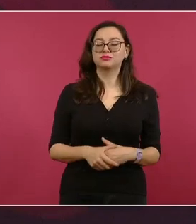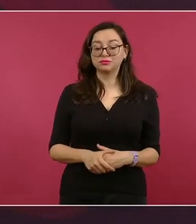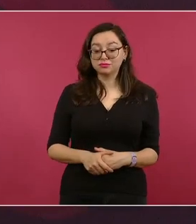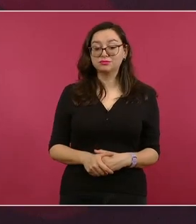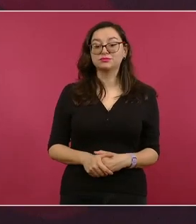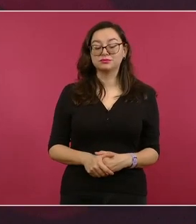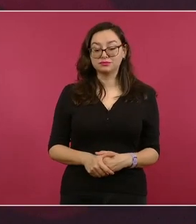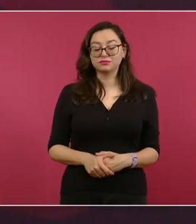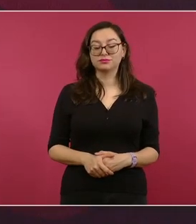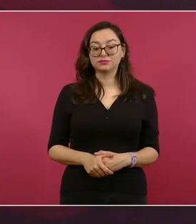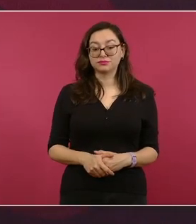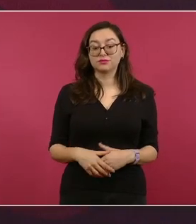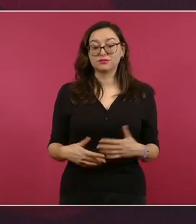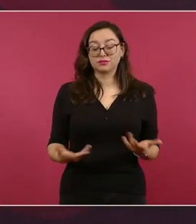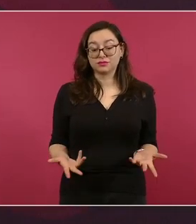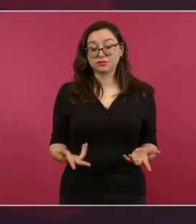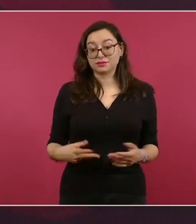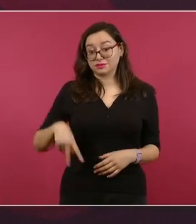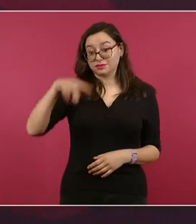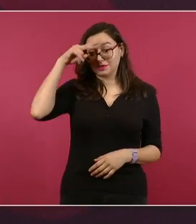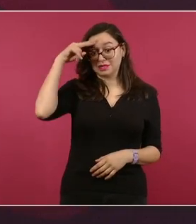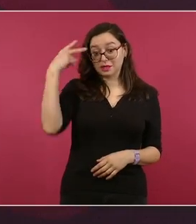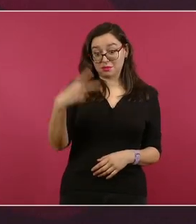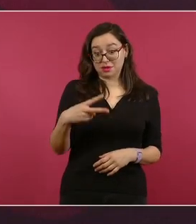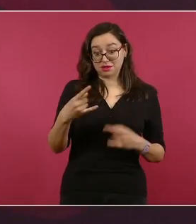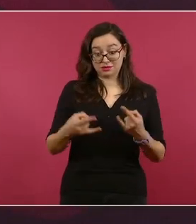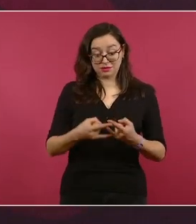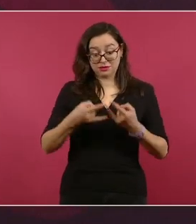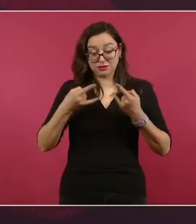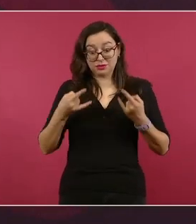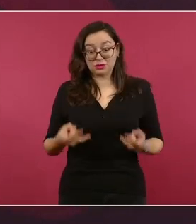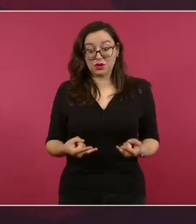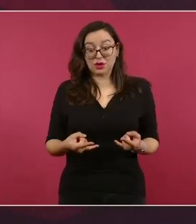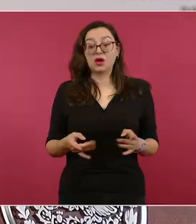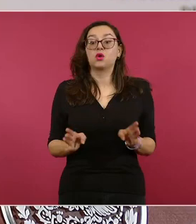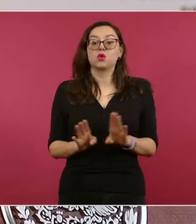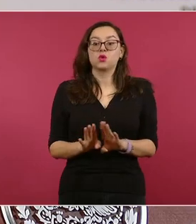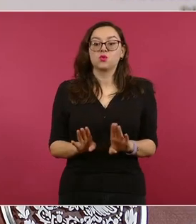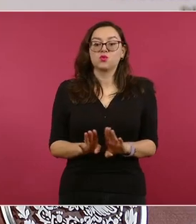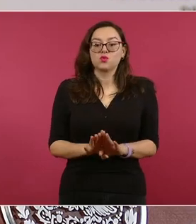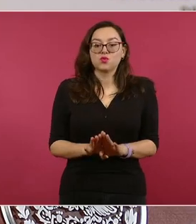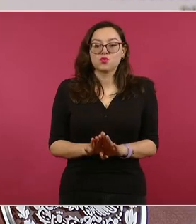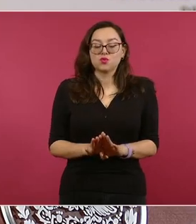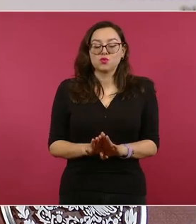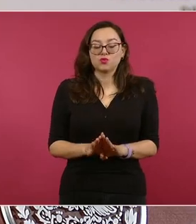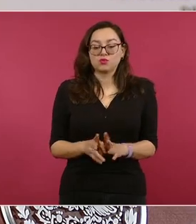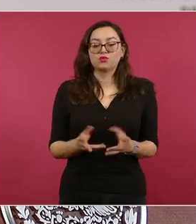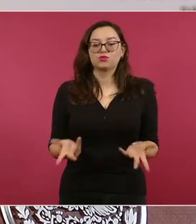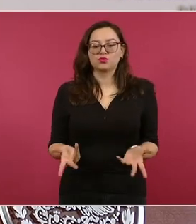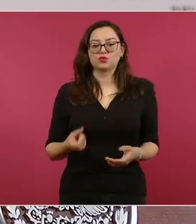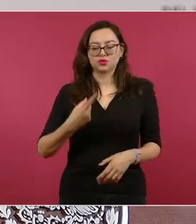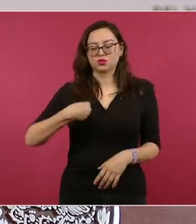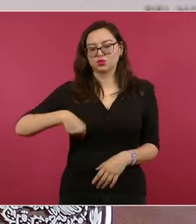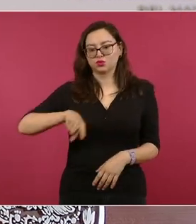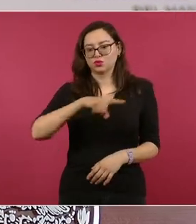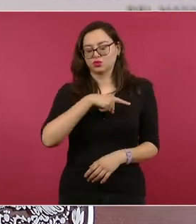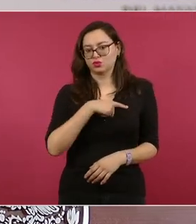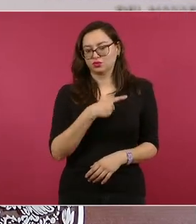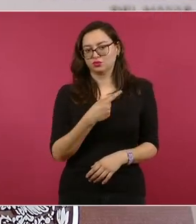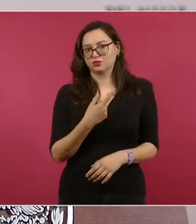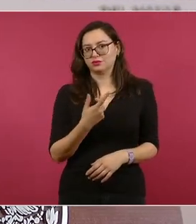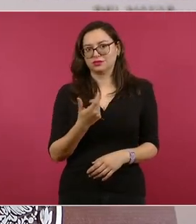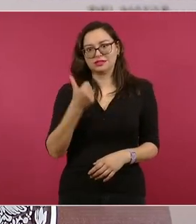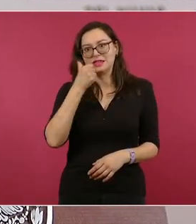y la historia de México, por eso insistimos mucho en el conocimiento de nuestra